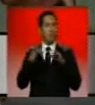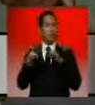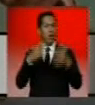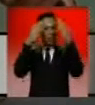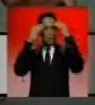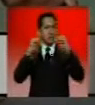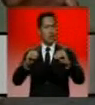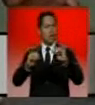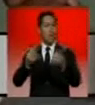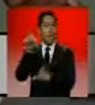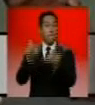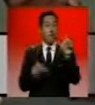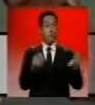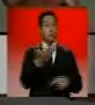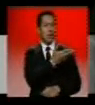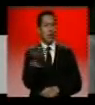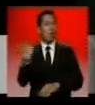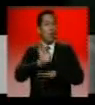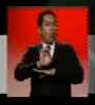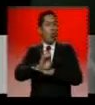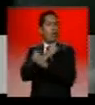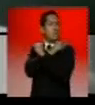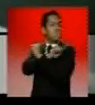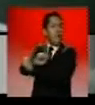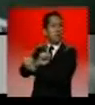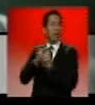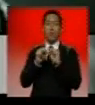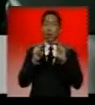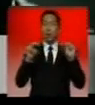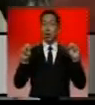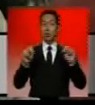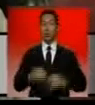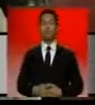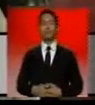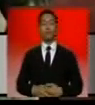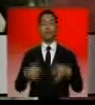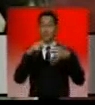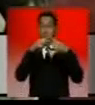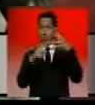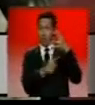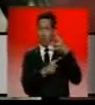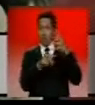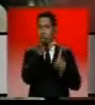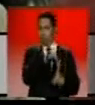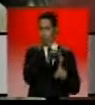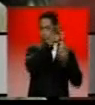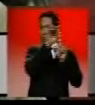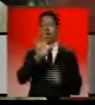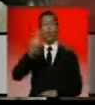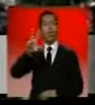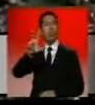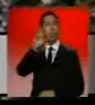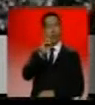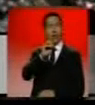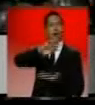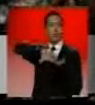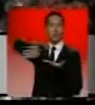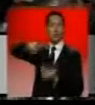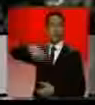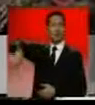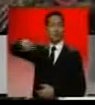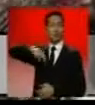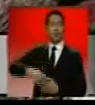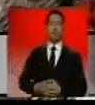mensaje de la defensa del Ecuador. En la filmación participan cuatro actores principales y 30 de reparto. El costo bordea